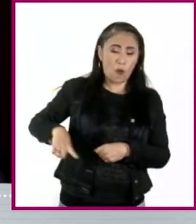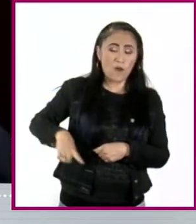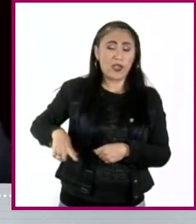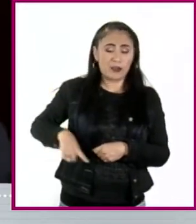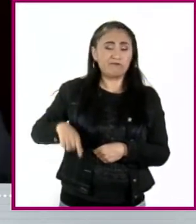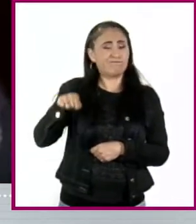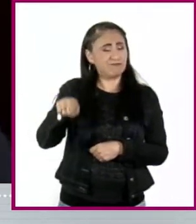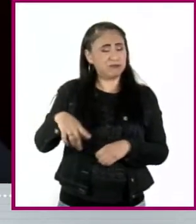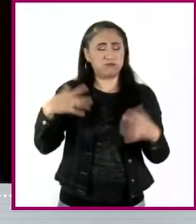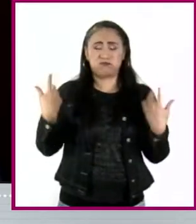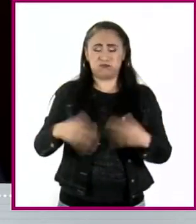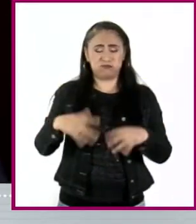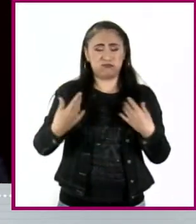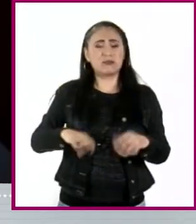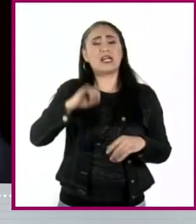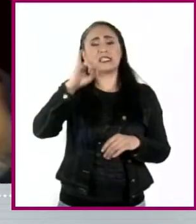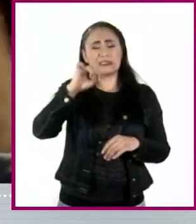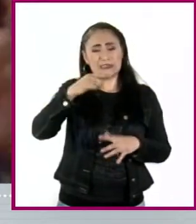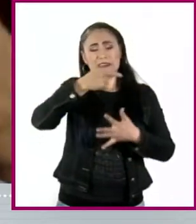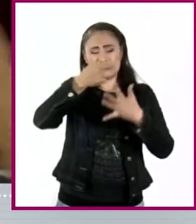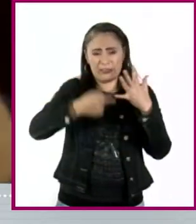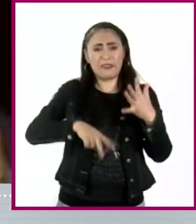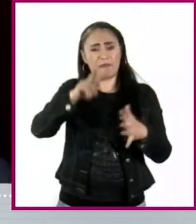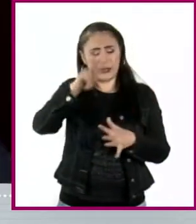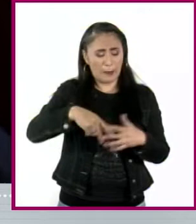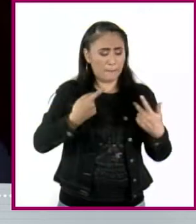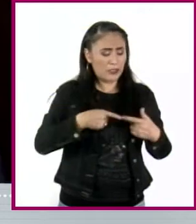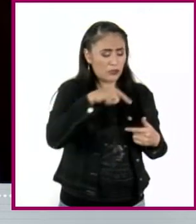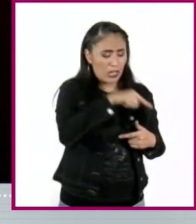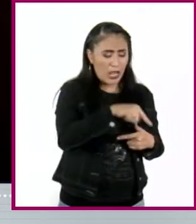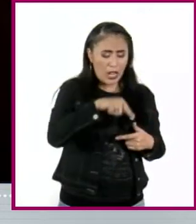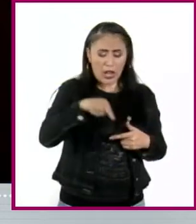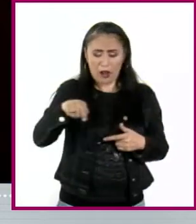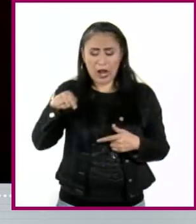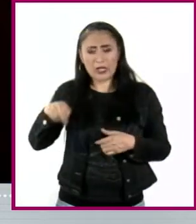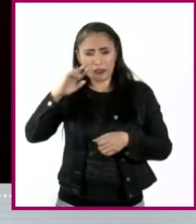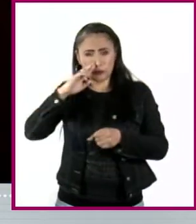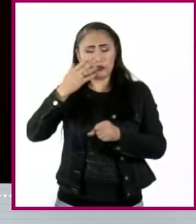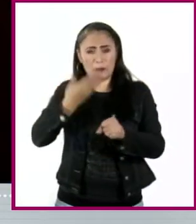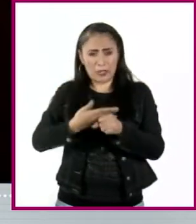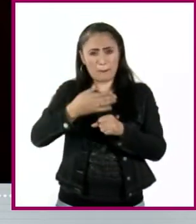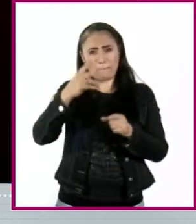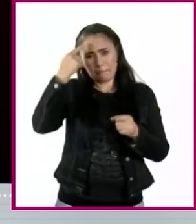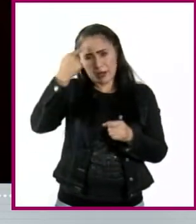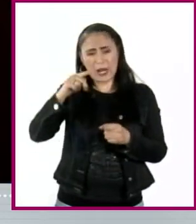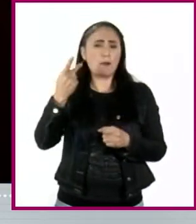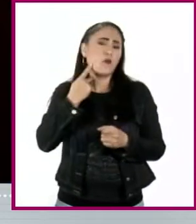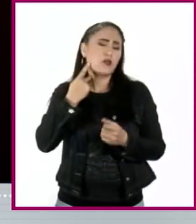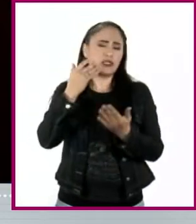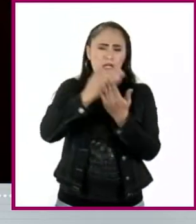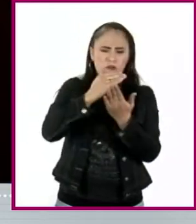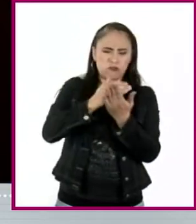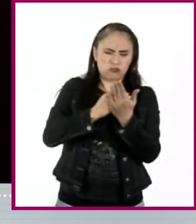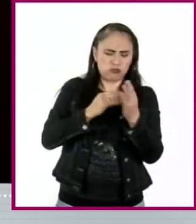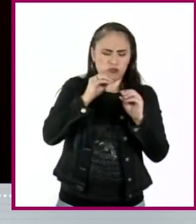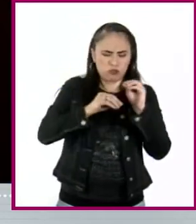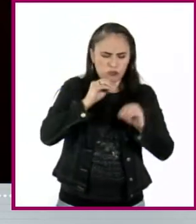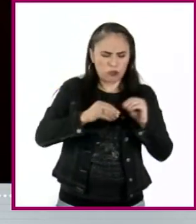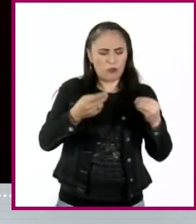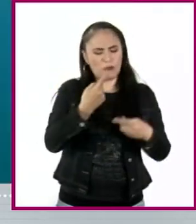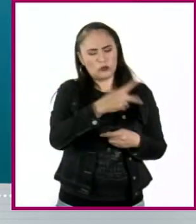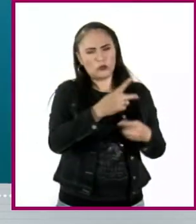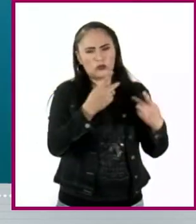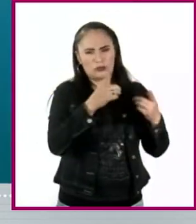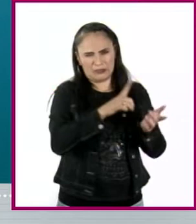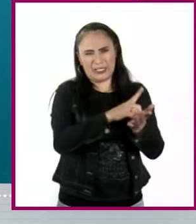como una totalidad de agentes que tienen una parte de responsabilidad para garantizar a través de políticas públicas los derechos de los grupos